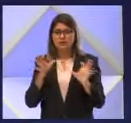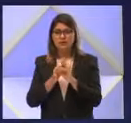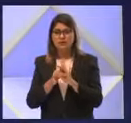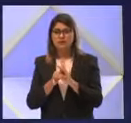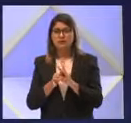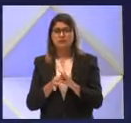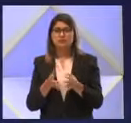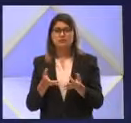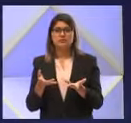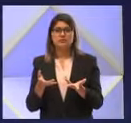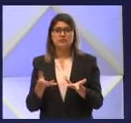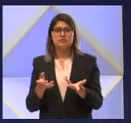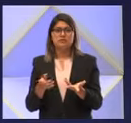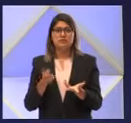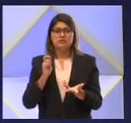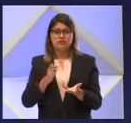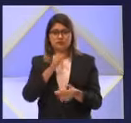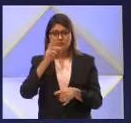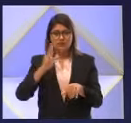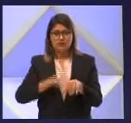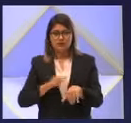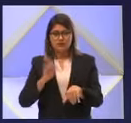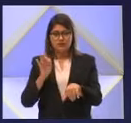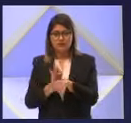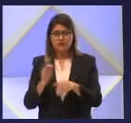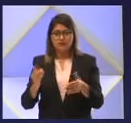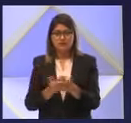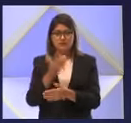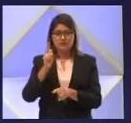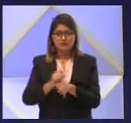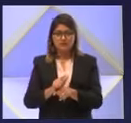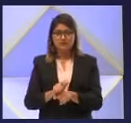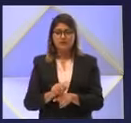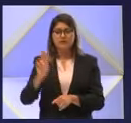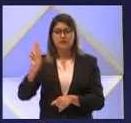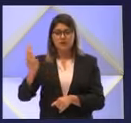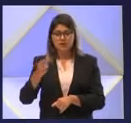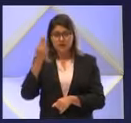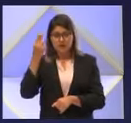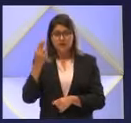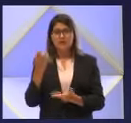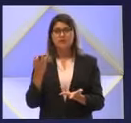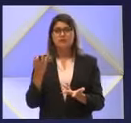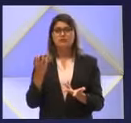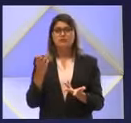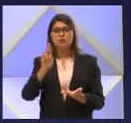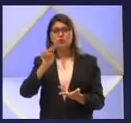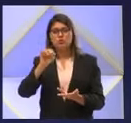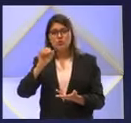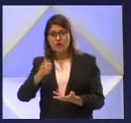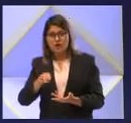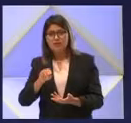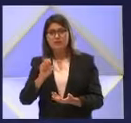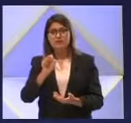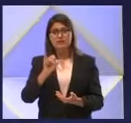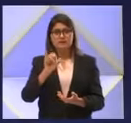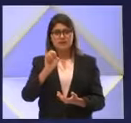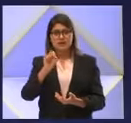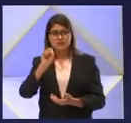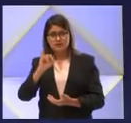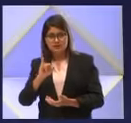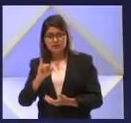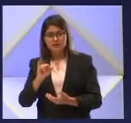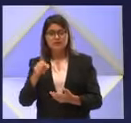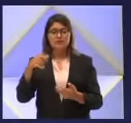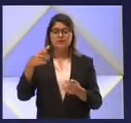secretaria de defensa nacional la dirección de transmisiones militares la unam el politécnico y el cicese en el senado baja california